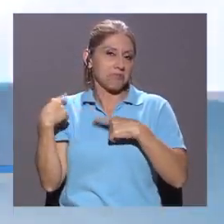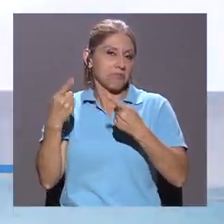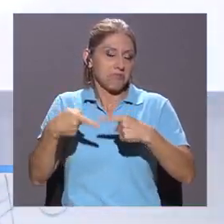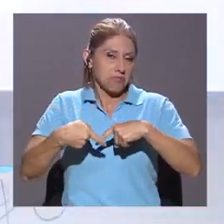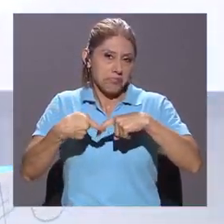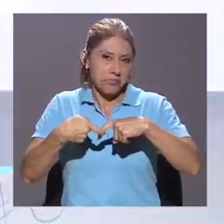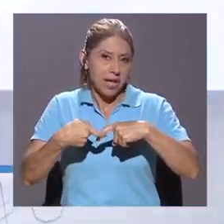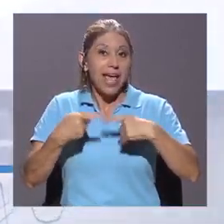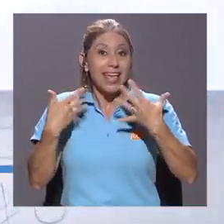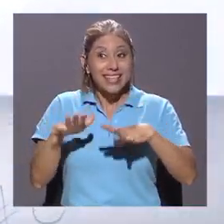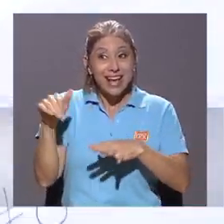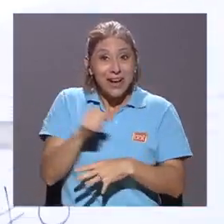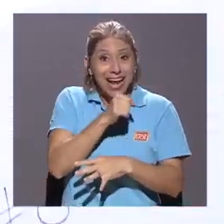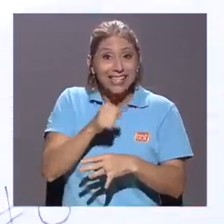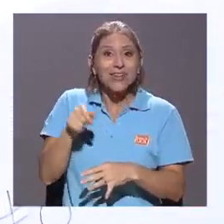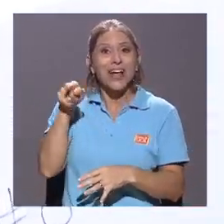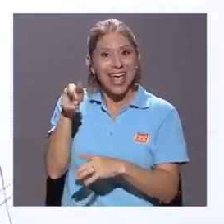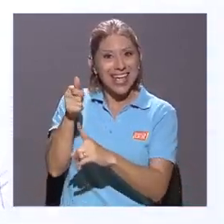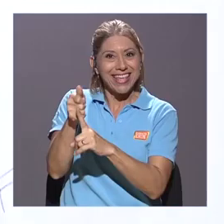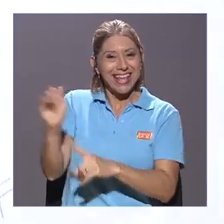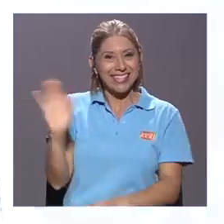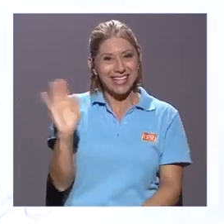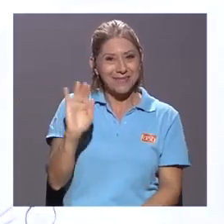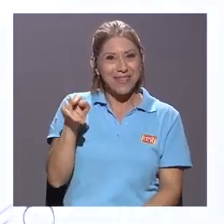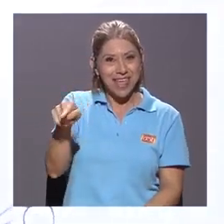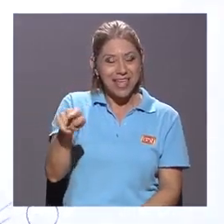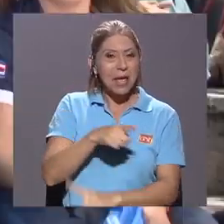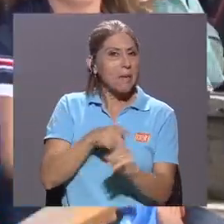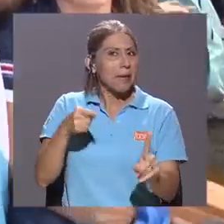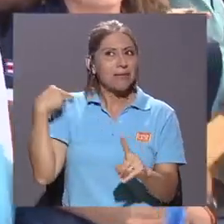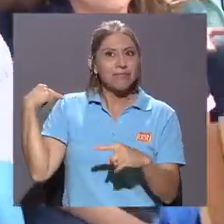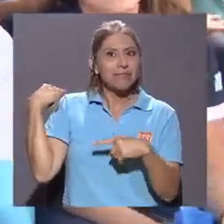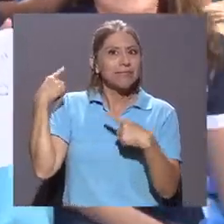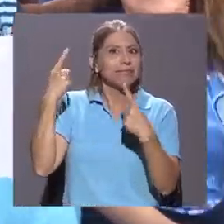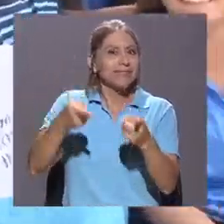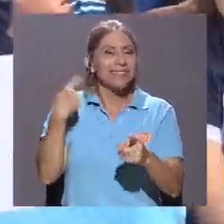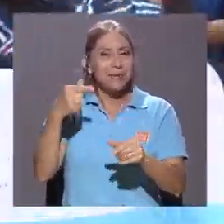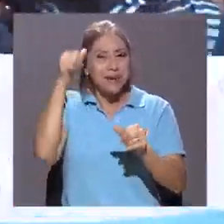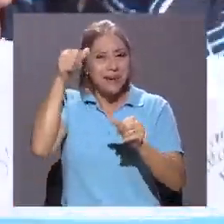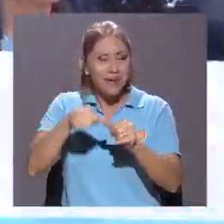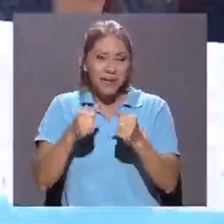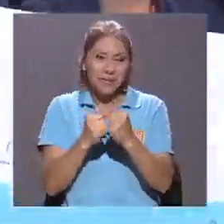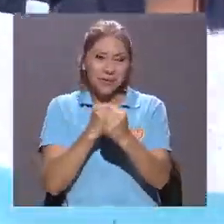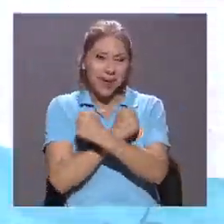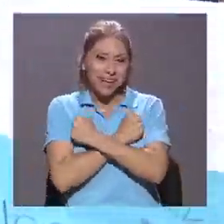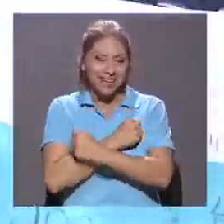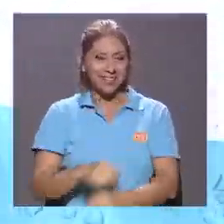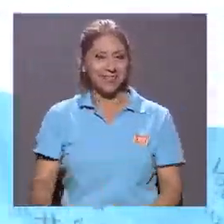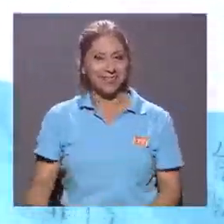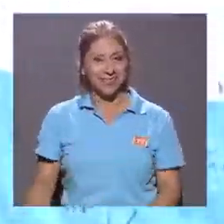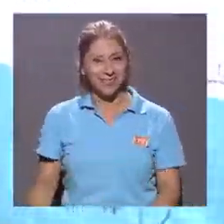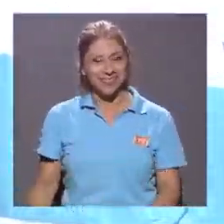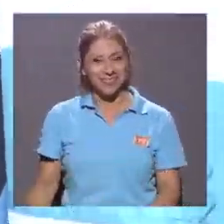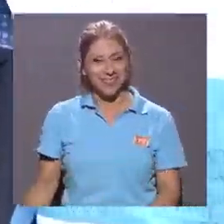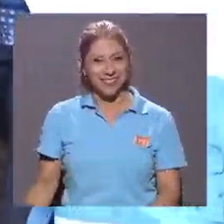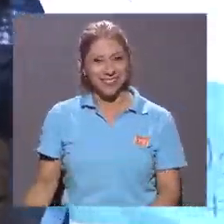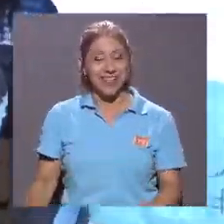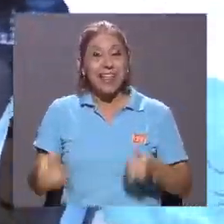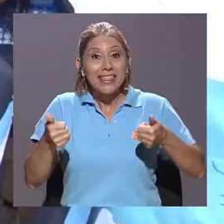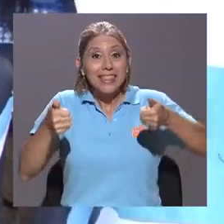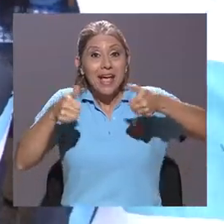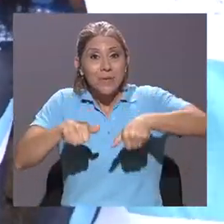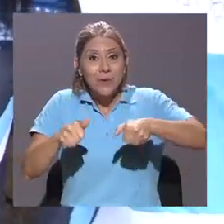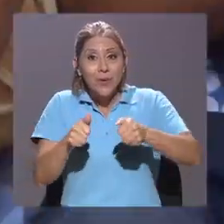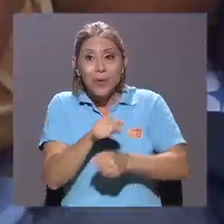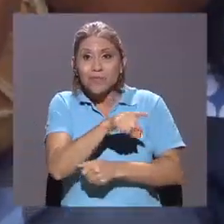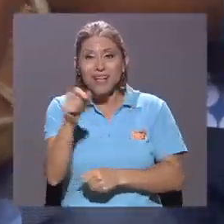canción, ella se despide en esa canción, pero desde entonces siempre a ella la recordamos con mucho cariño. De acuerdo con las